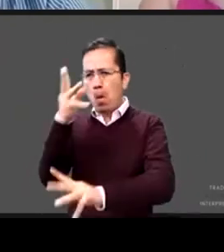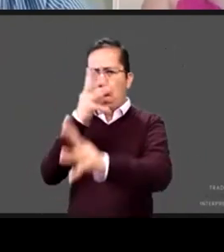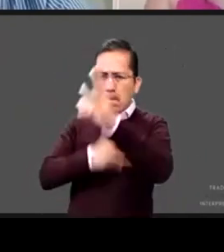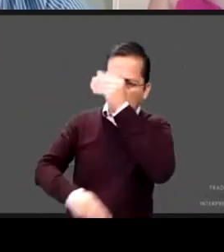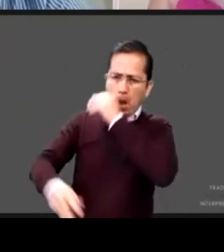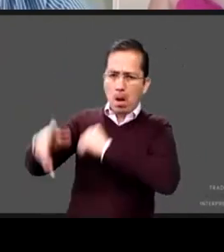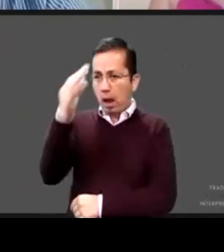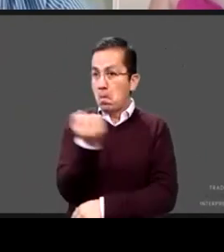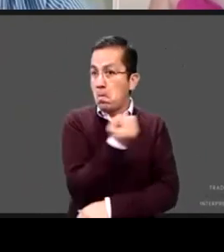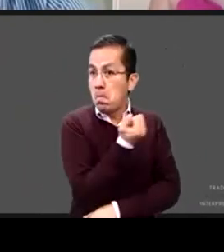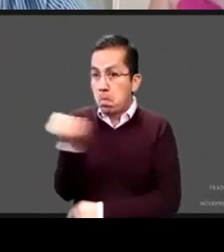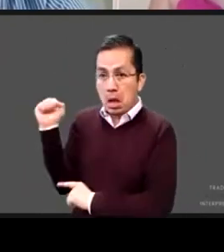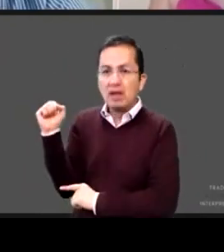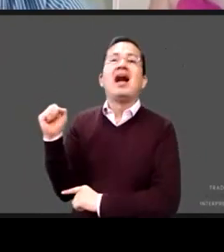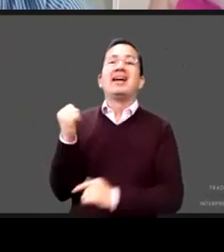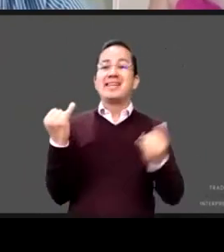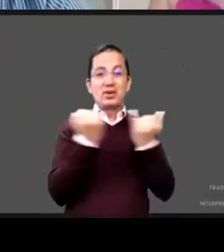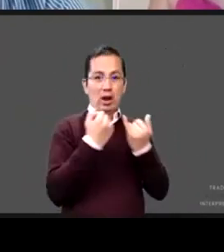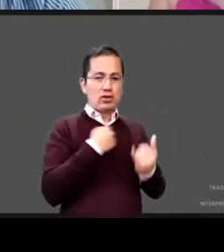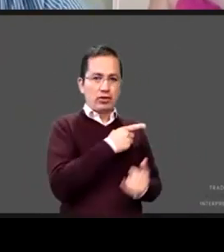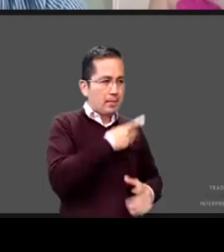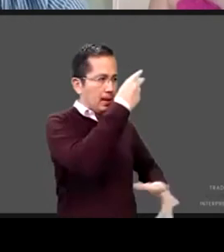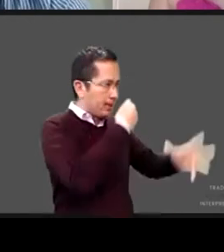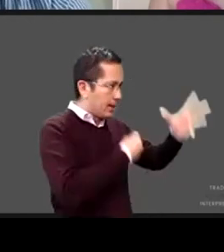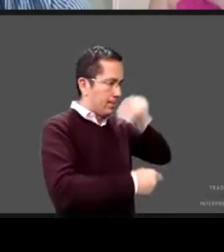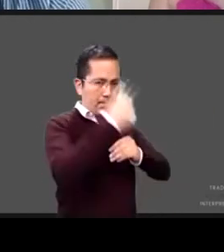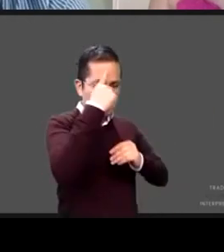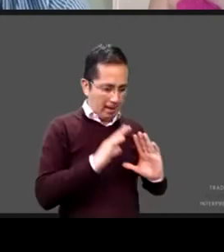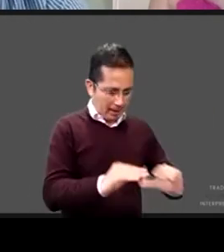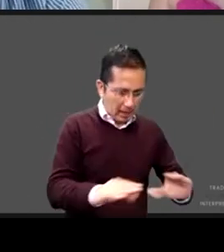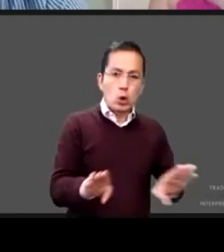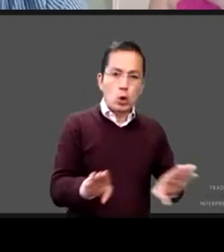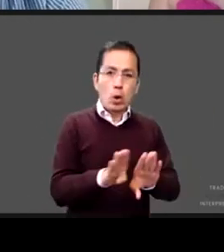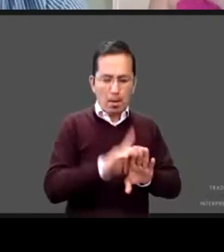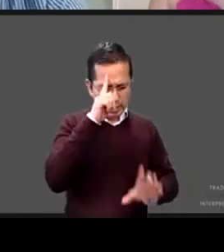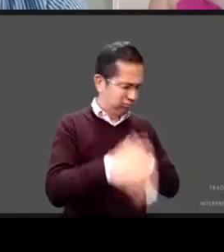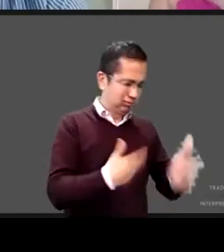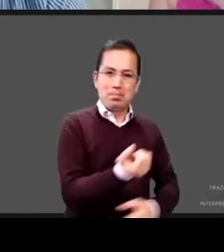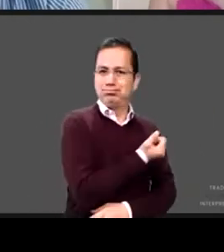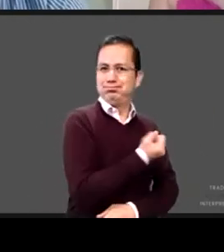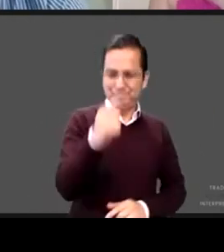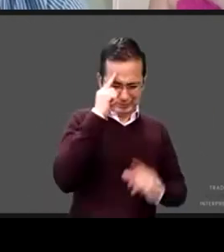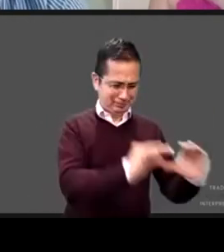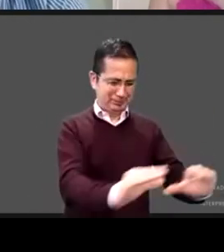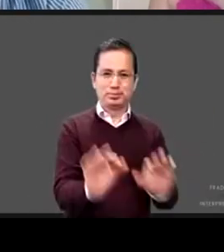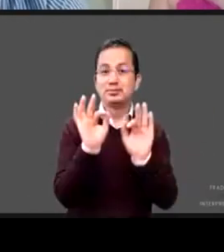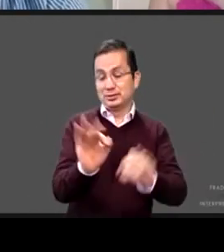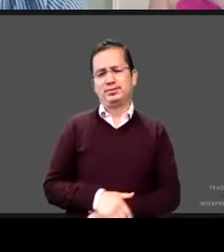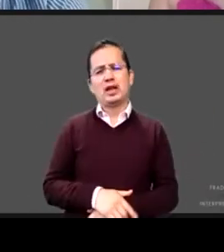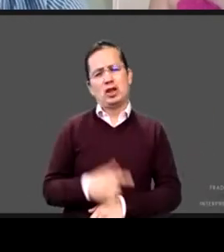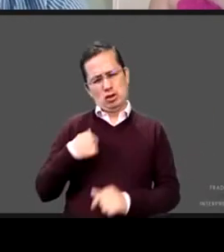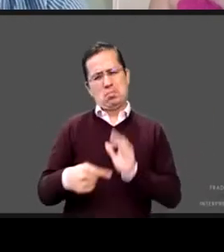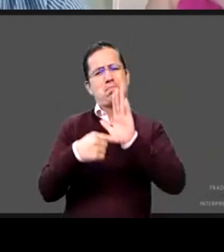eso se fue trabajando, eso se puede adquirir y eso se puede mejorar. Entonces, les invito a que revisen los materiales que hay allí. Nos falta